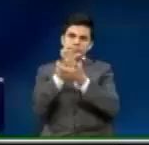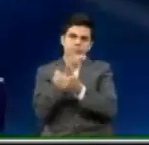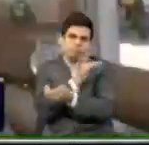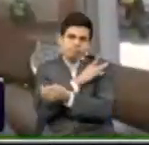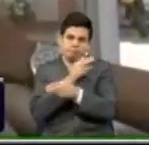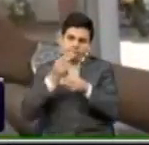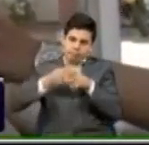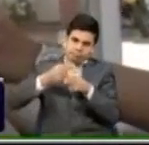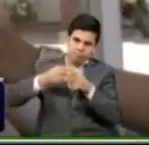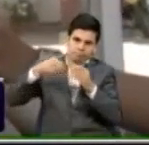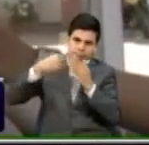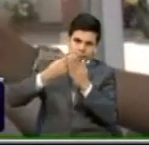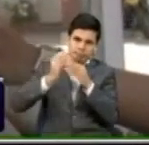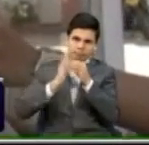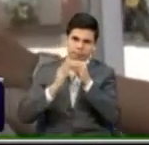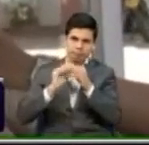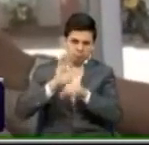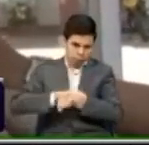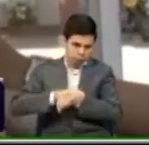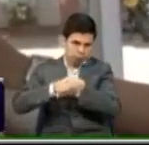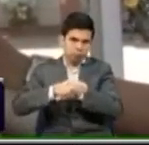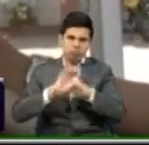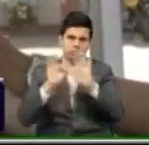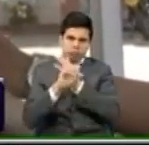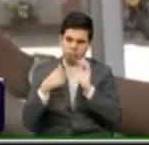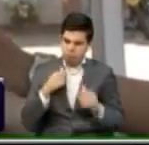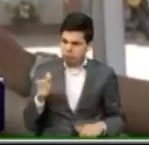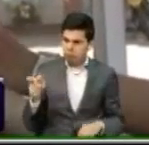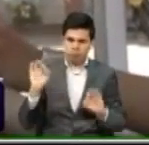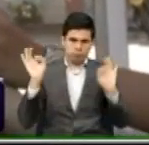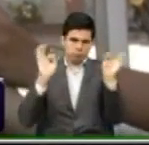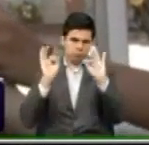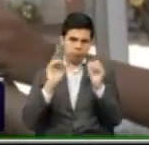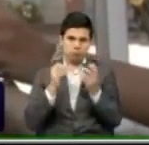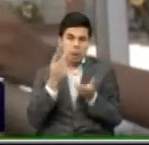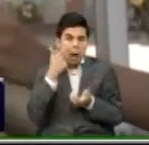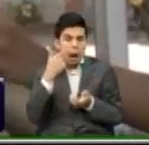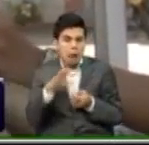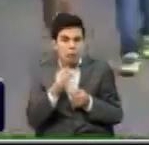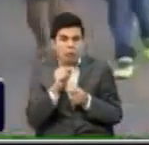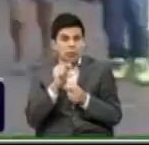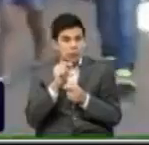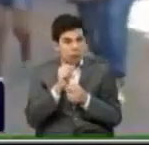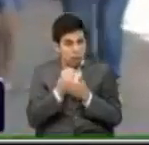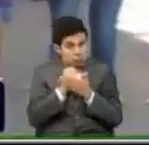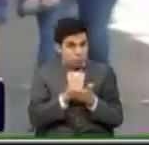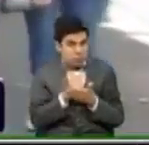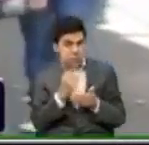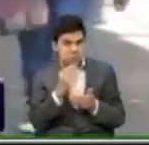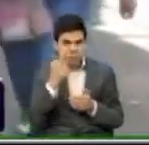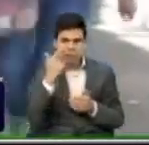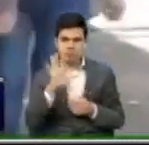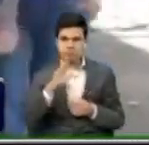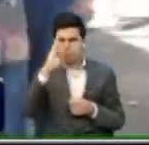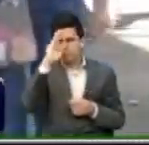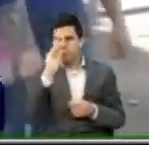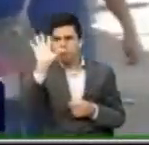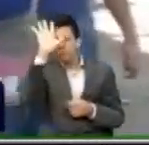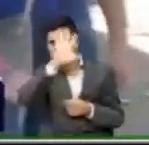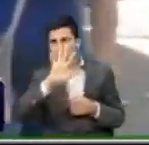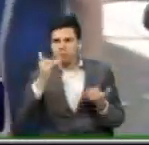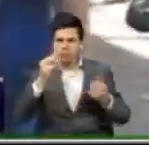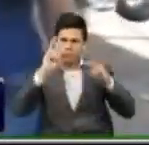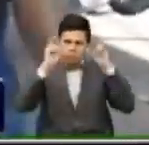datos, no procede la captura porque no es el autor material, pero vamos a mirar si tiene alguna implicación. La Policía Nacional realiza las